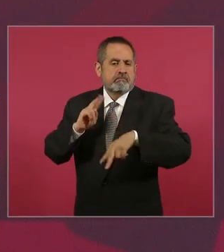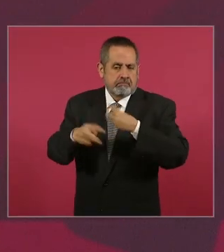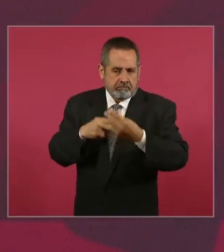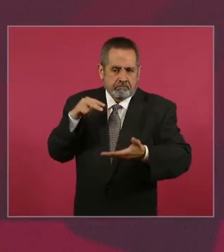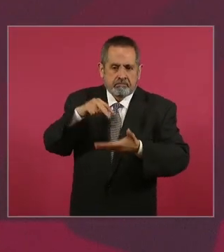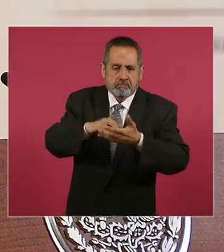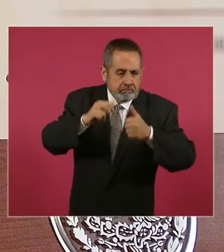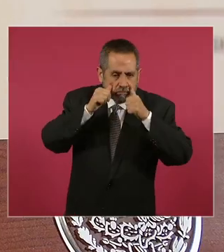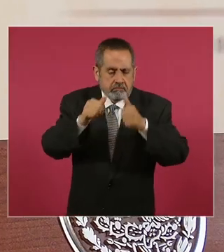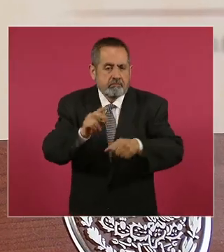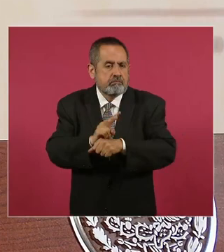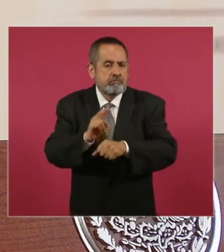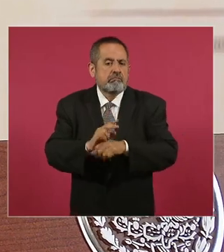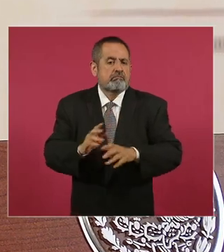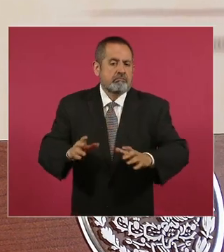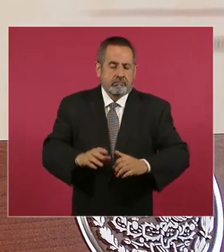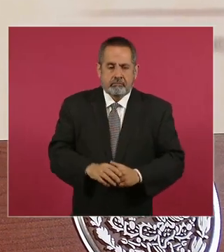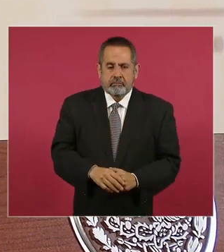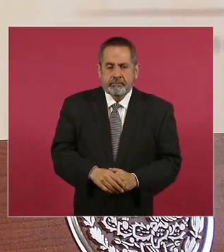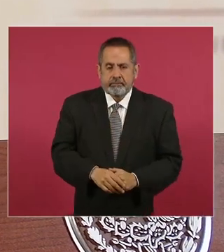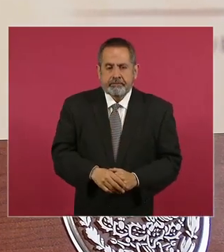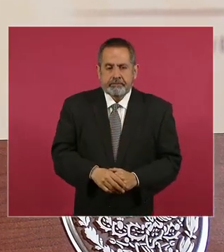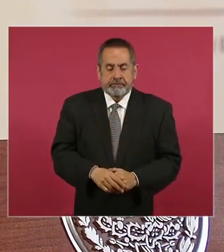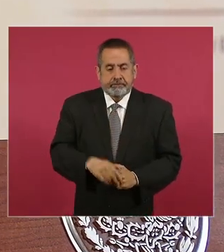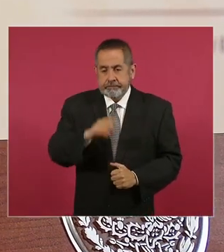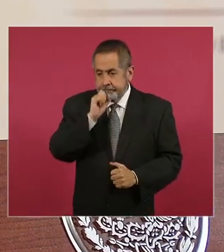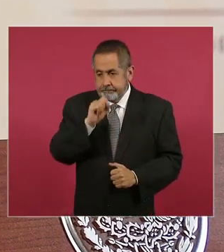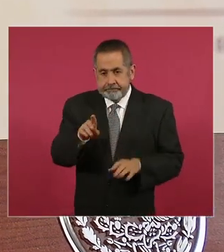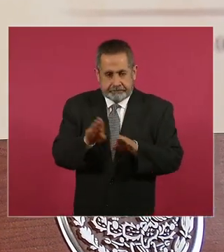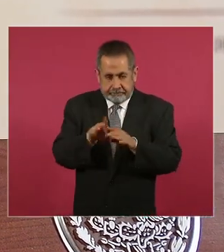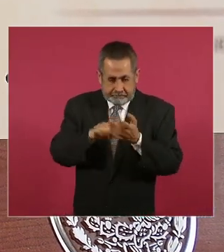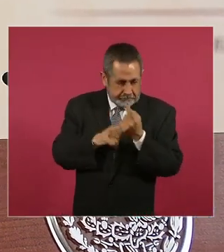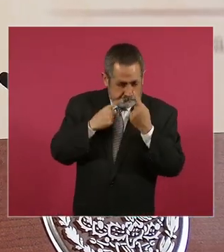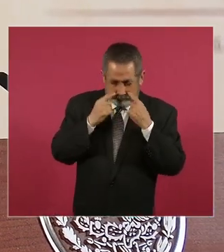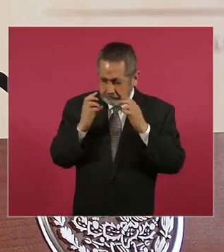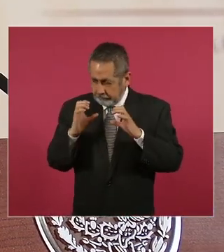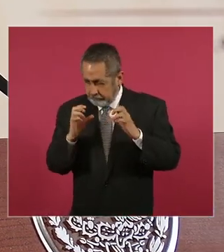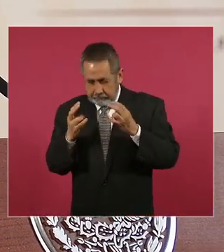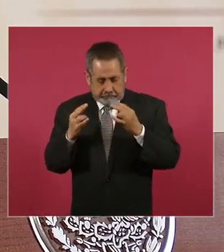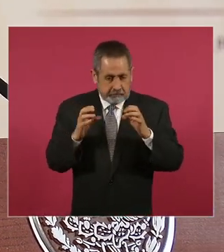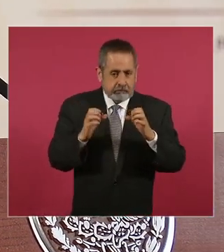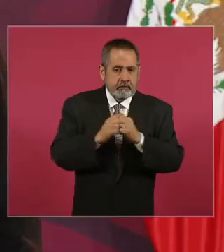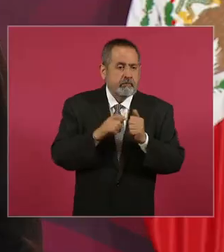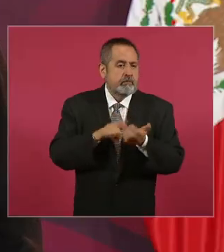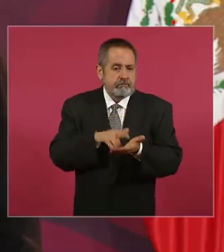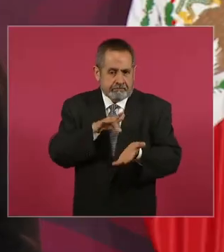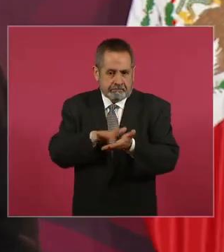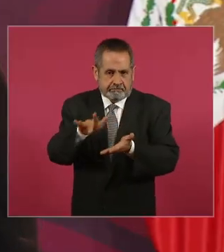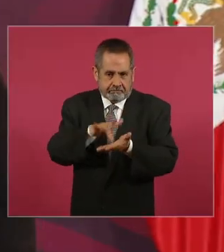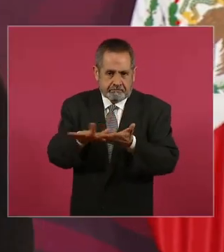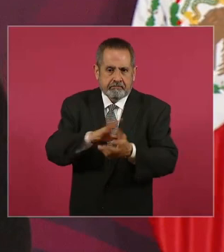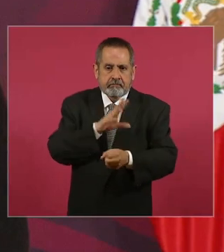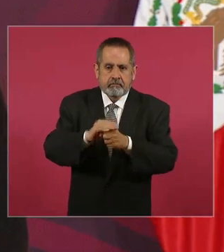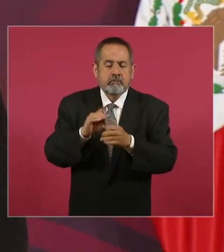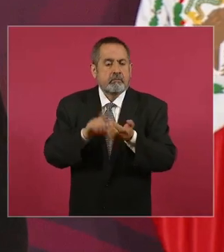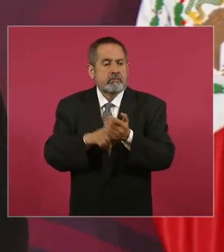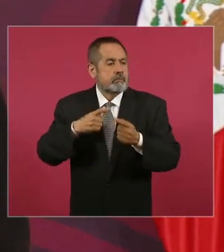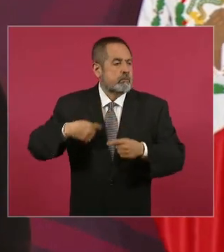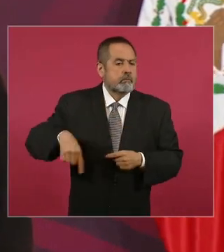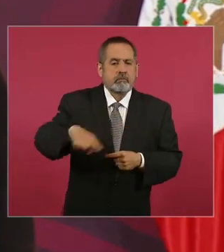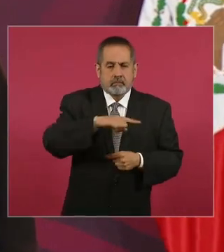y actuamos. Y hay que estar ahora muy pendientes, apoyando a